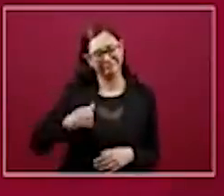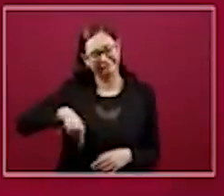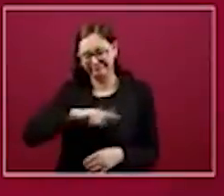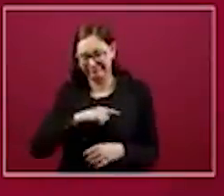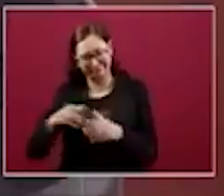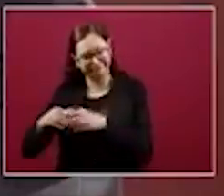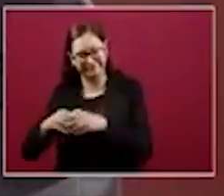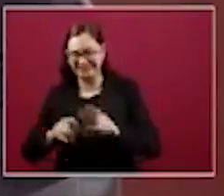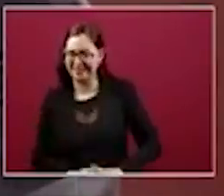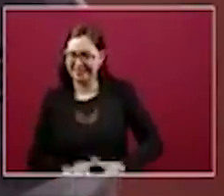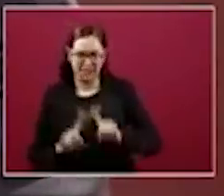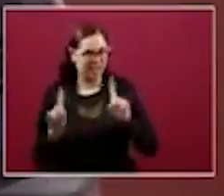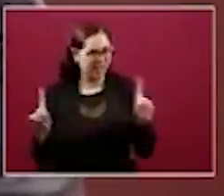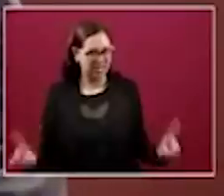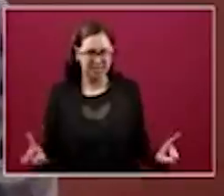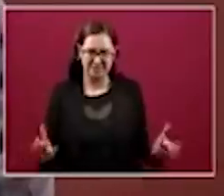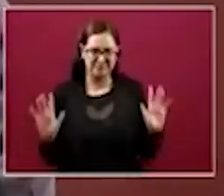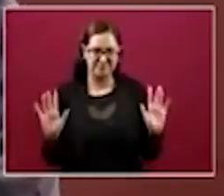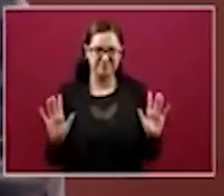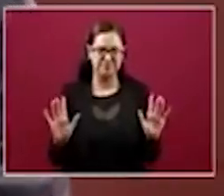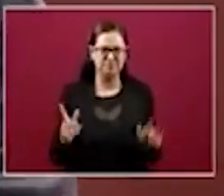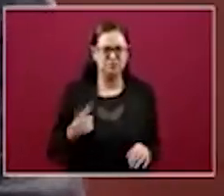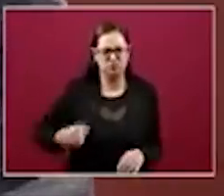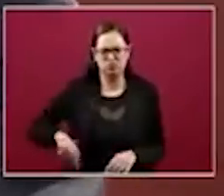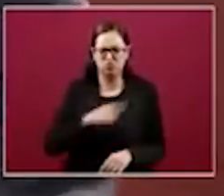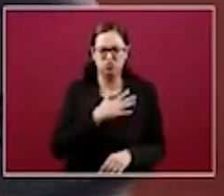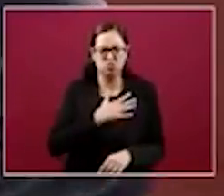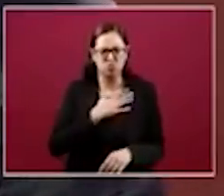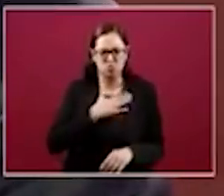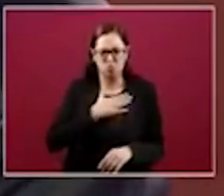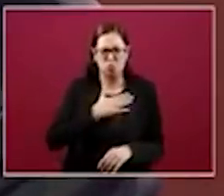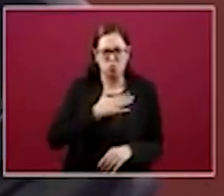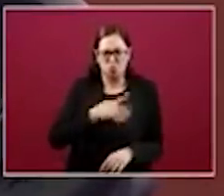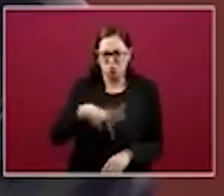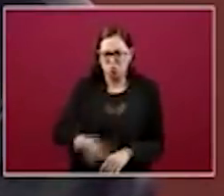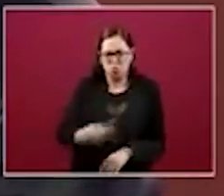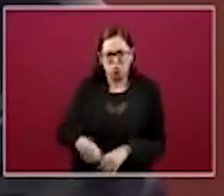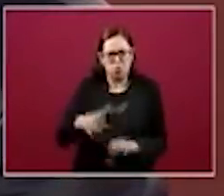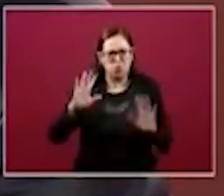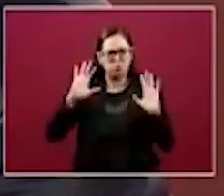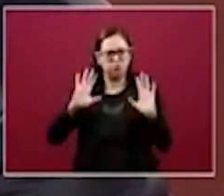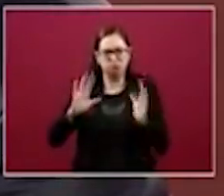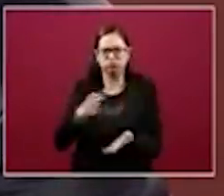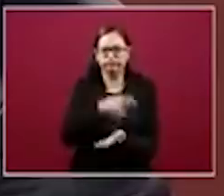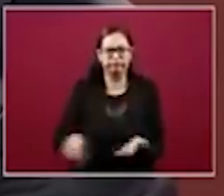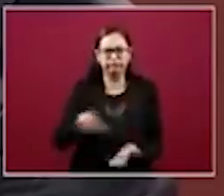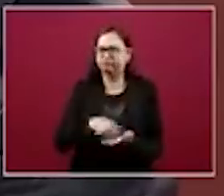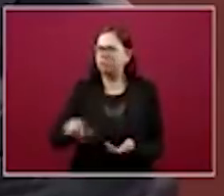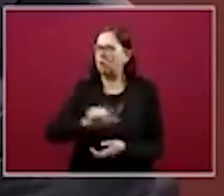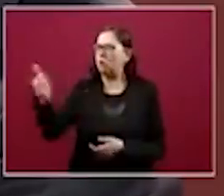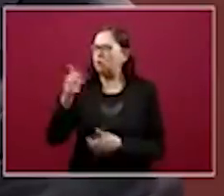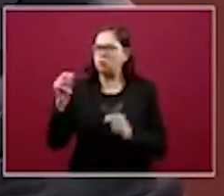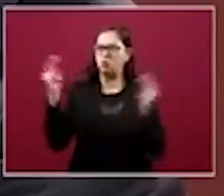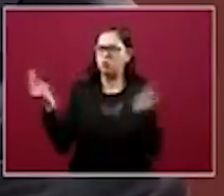eso. Nosotros pensamos que debemos de producir en México lo que consumimos, y eso